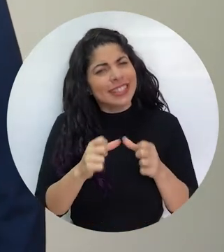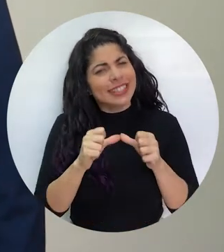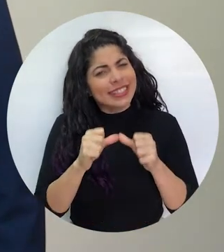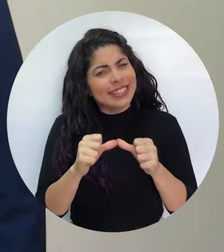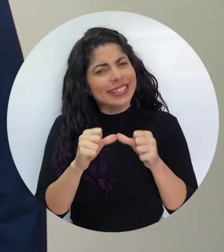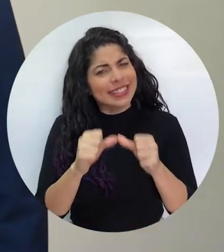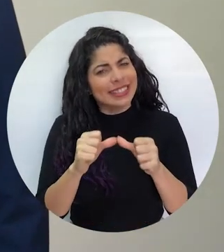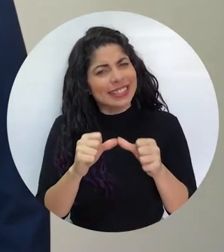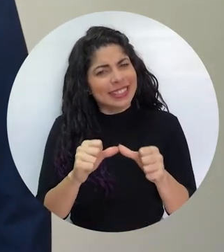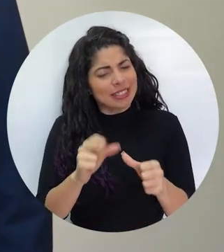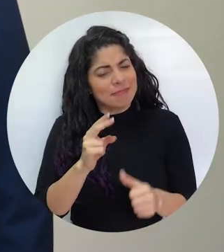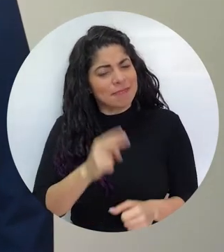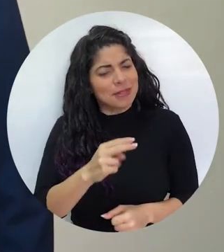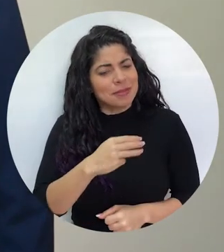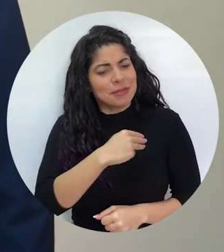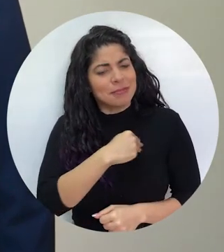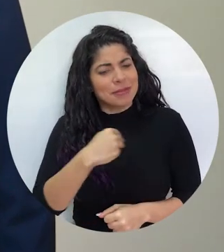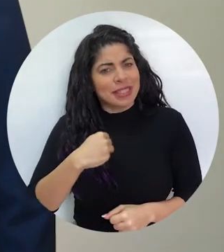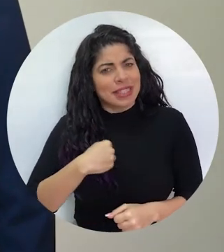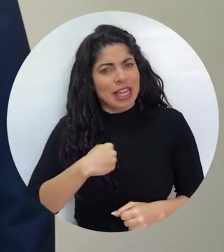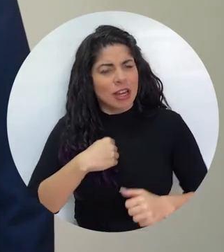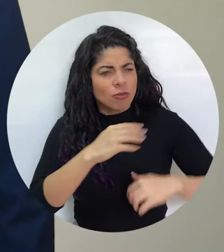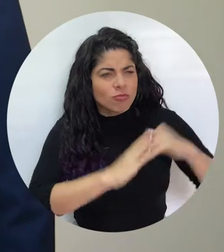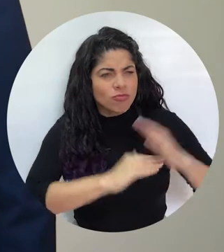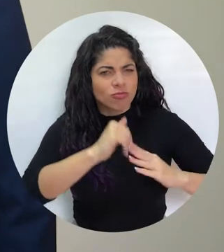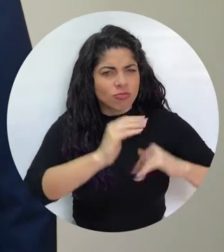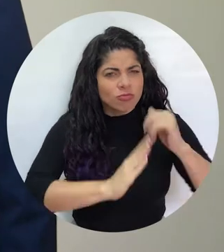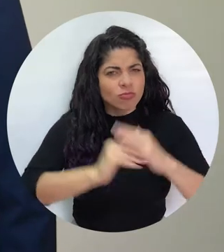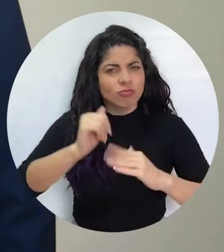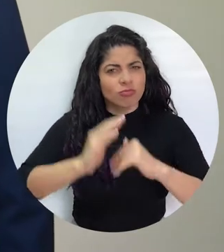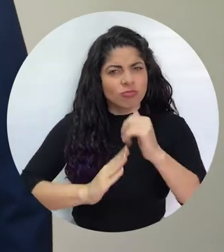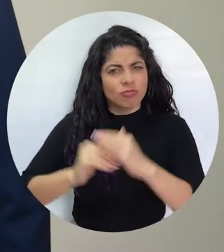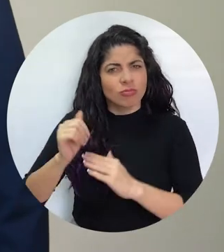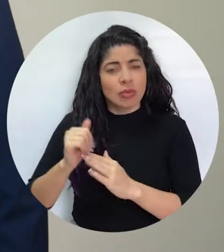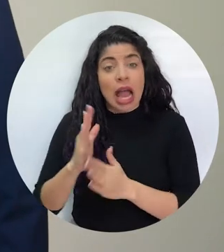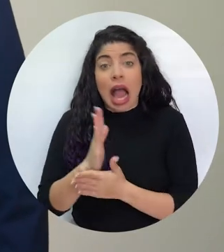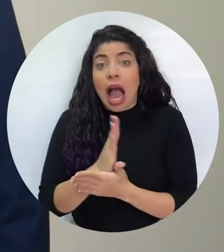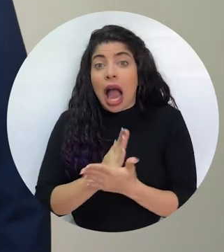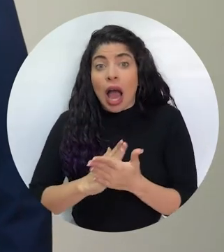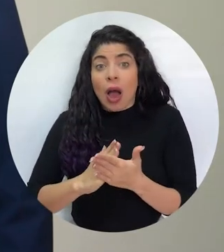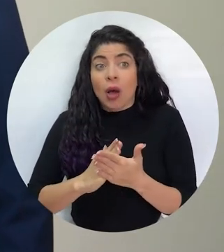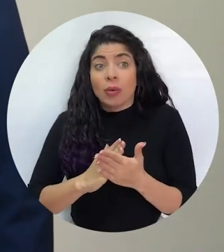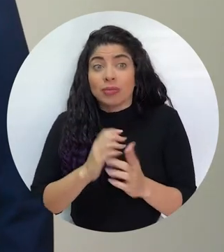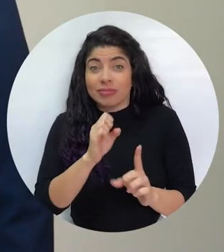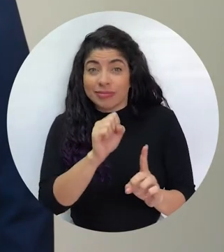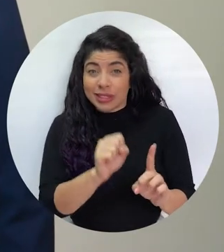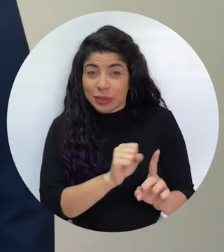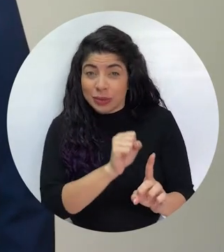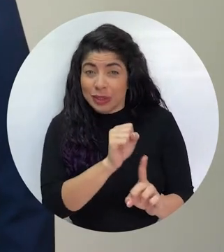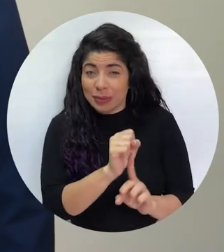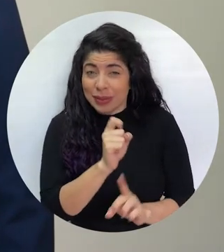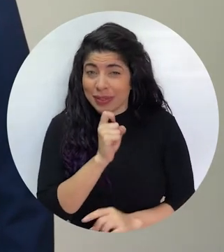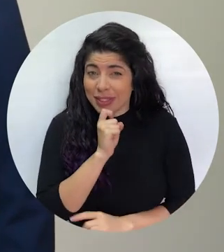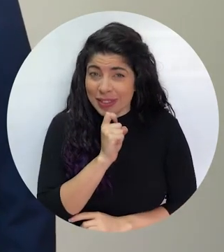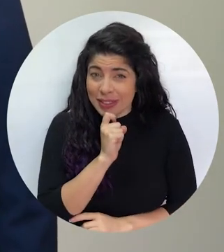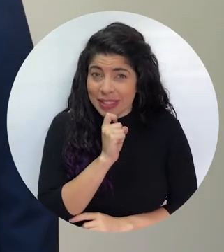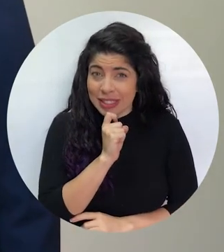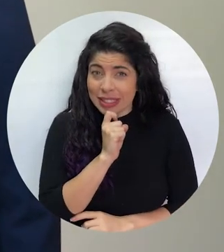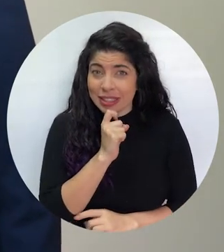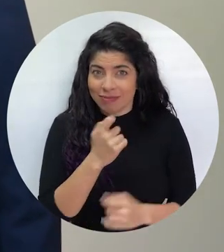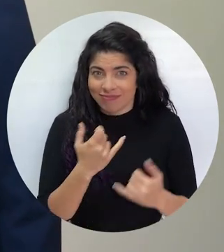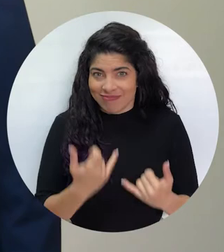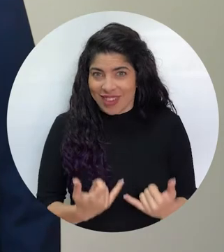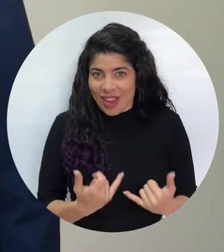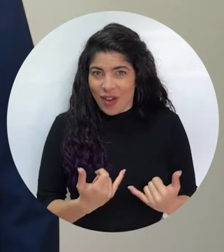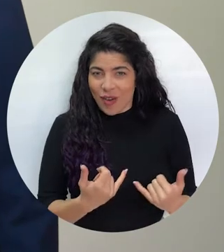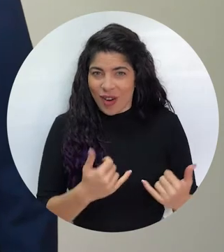seguir siendo el ministerio que hace obras, aún en momentos